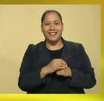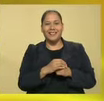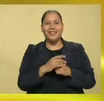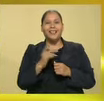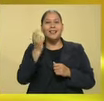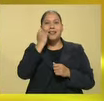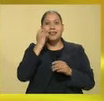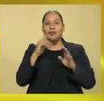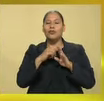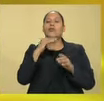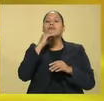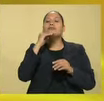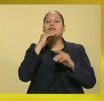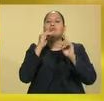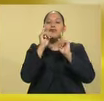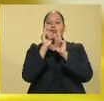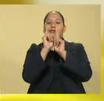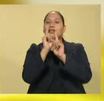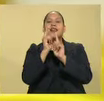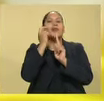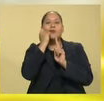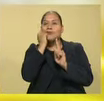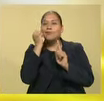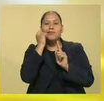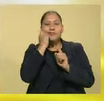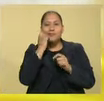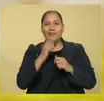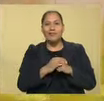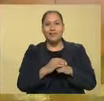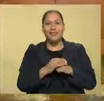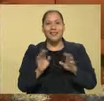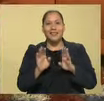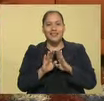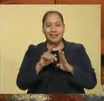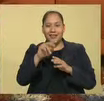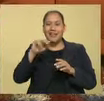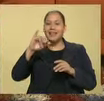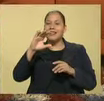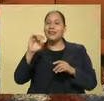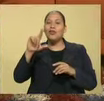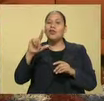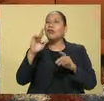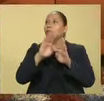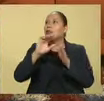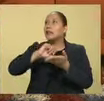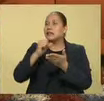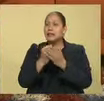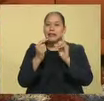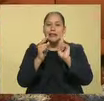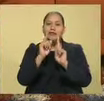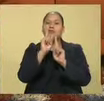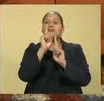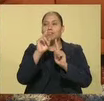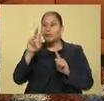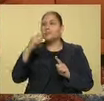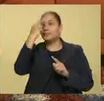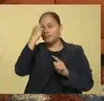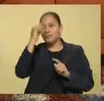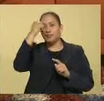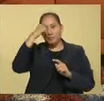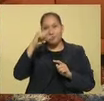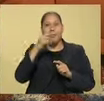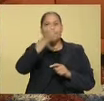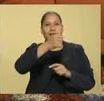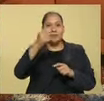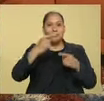Aunque me llegue aquí a la barbilla. Exactamente, digo, Tom Cruise y Nicole Kidman, ahí estaba Tom Cruise, era el chiquito. Tienes toda la razón, Adriana. Cada quien.